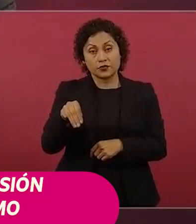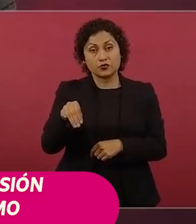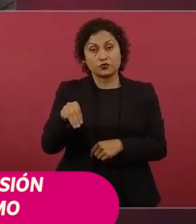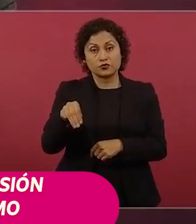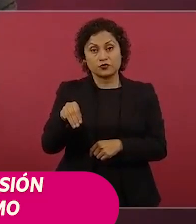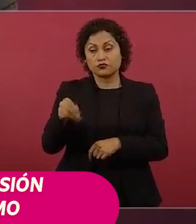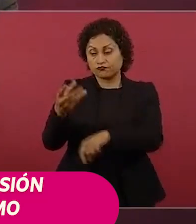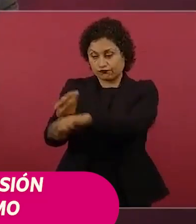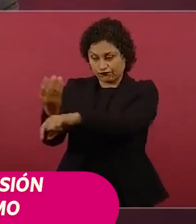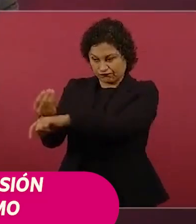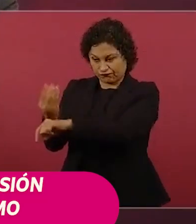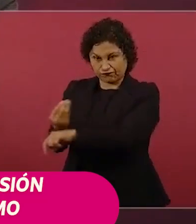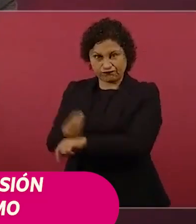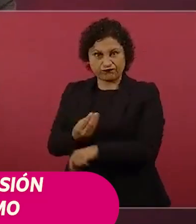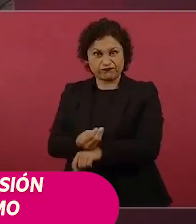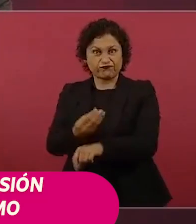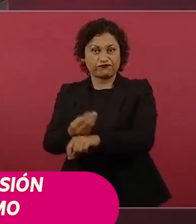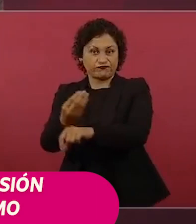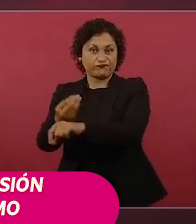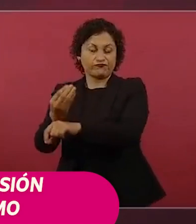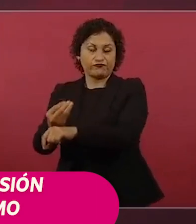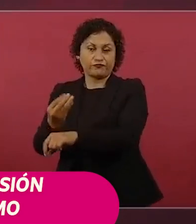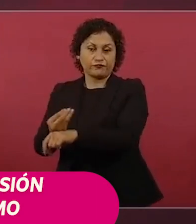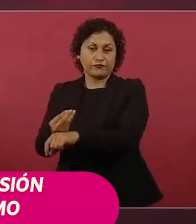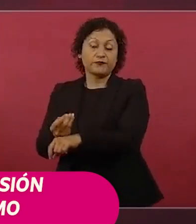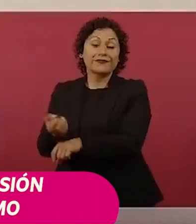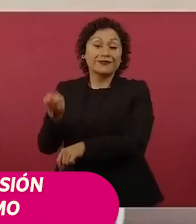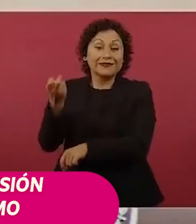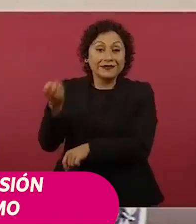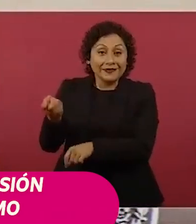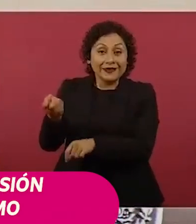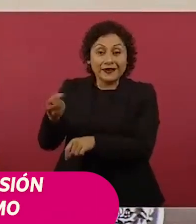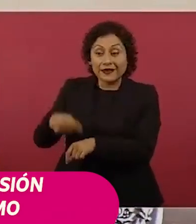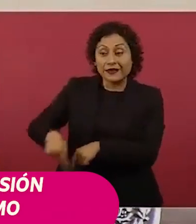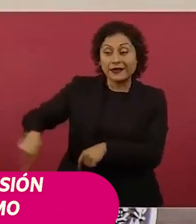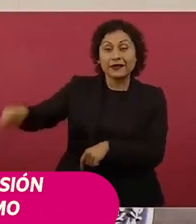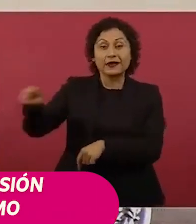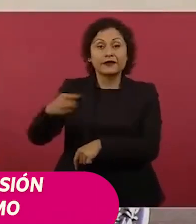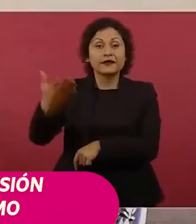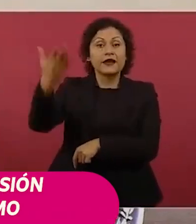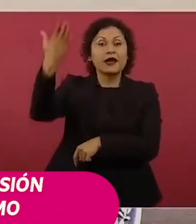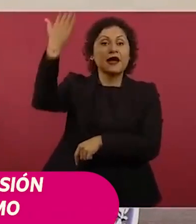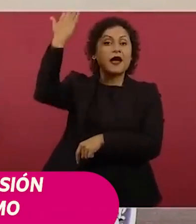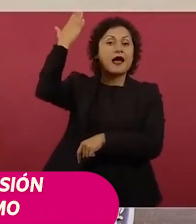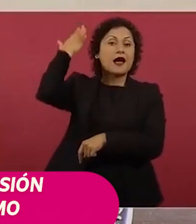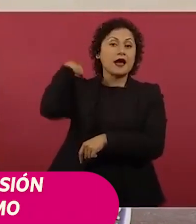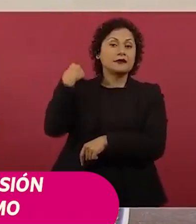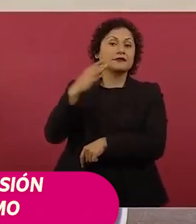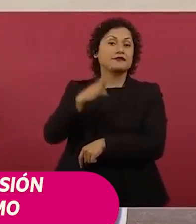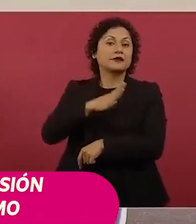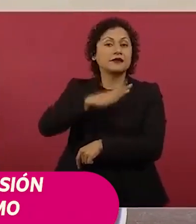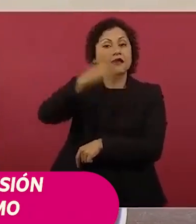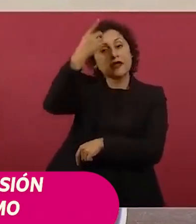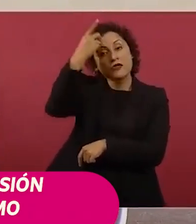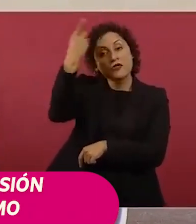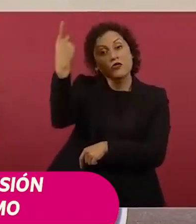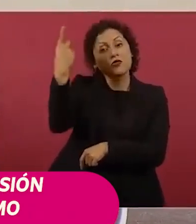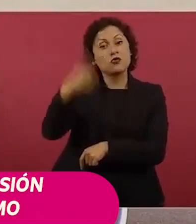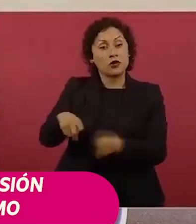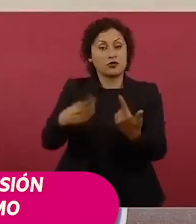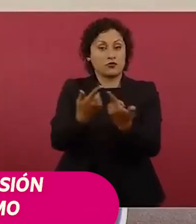a rescatar de la concesión del Grupo México. Ya se